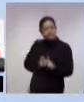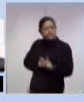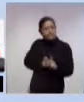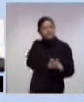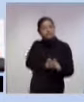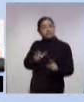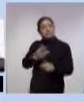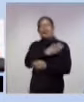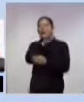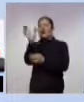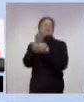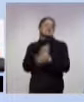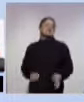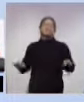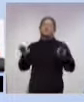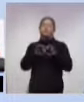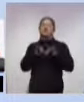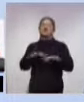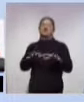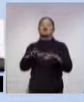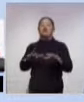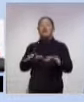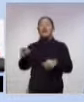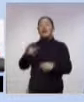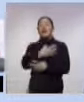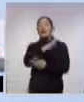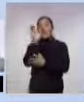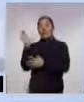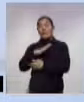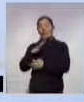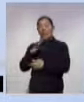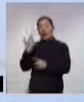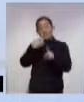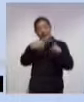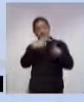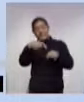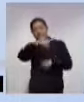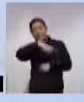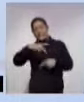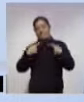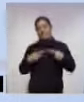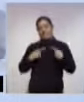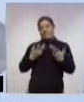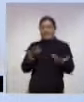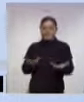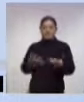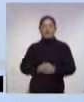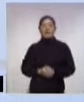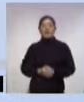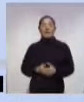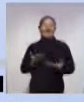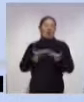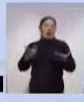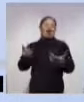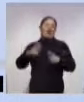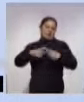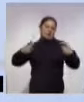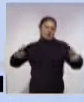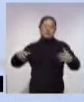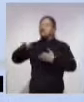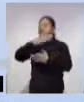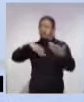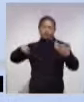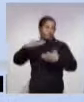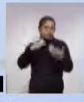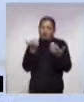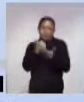Es sumamente importante y en el campo vive la mitad de nuestra población. Ahora, el crecimiento en general nos ayuda a todos,